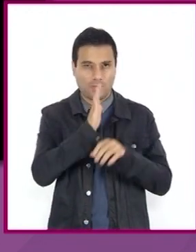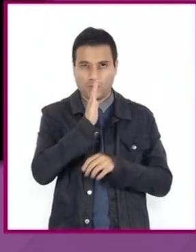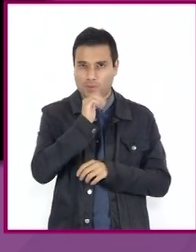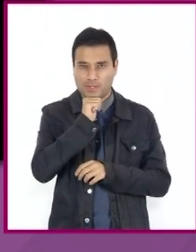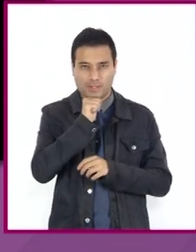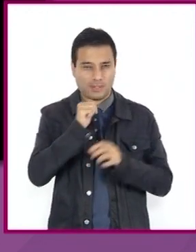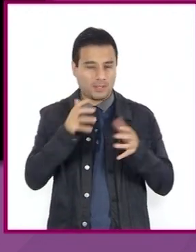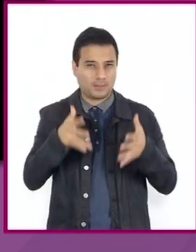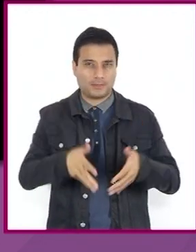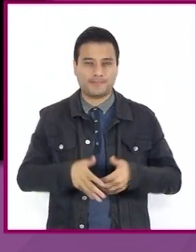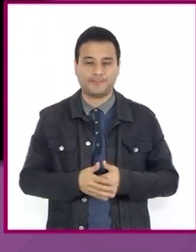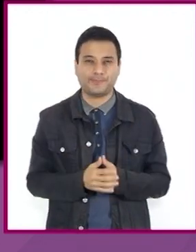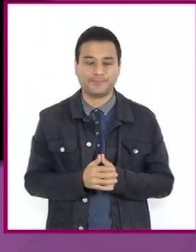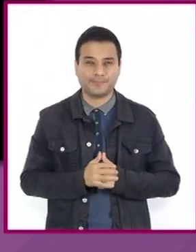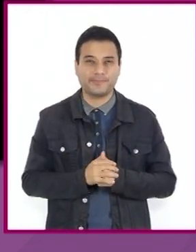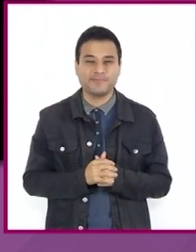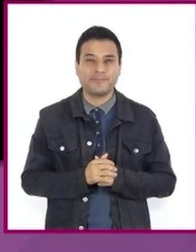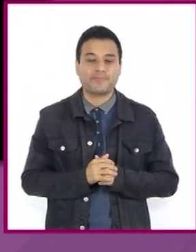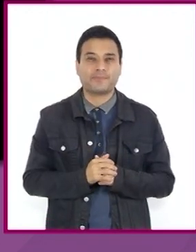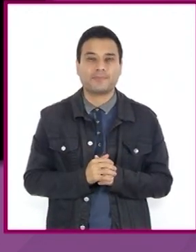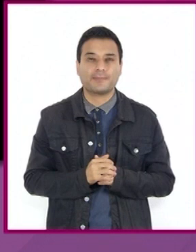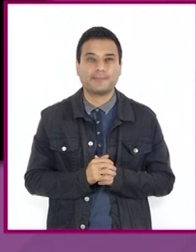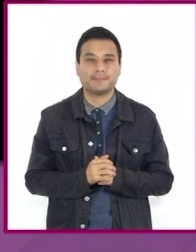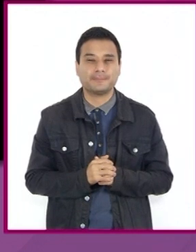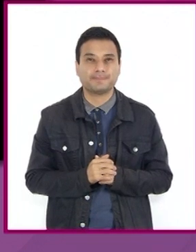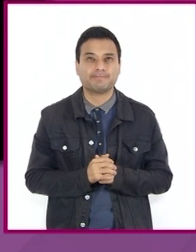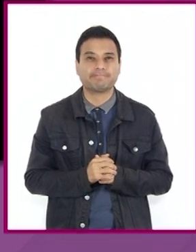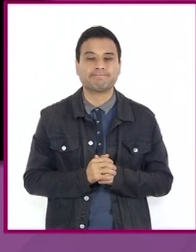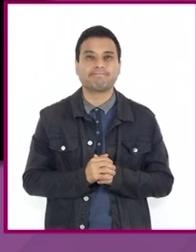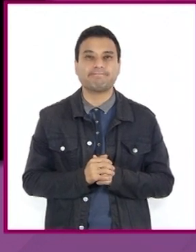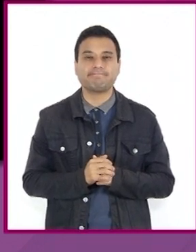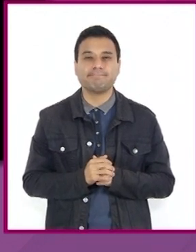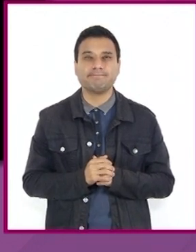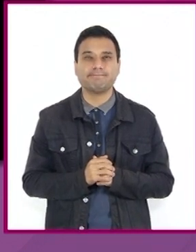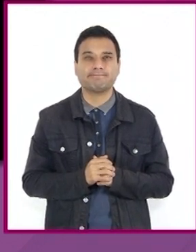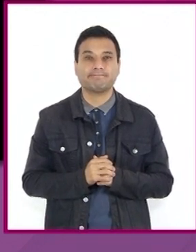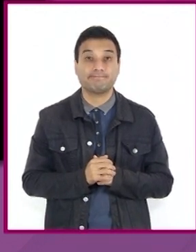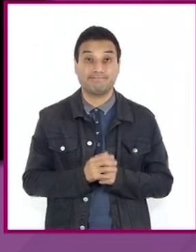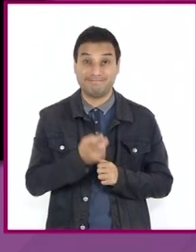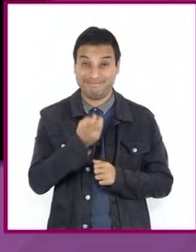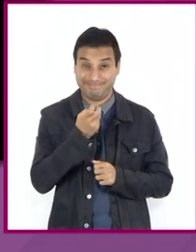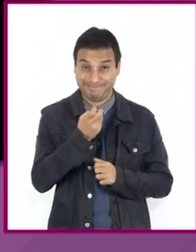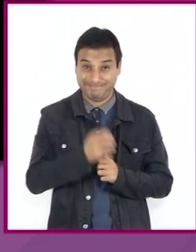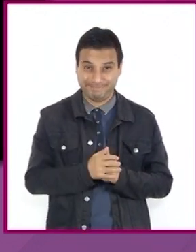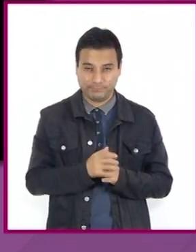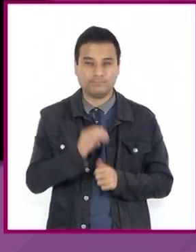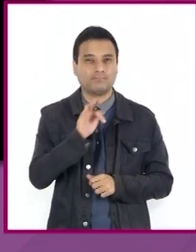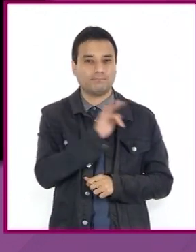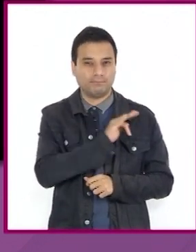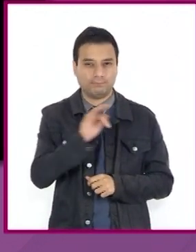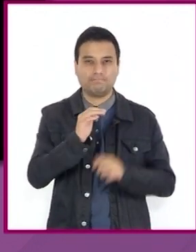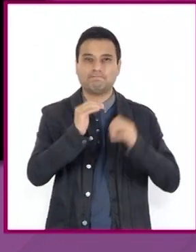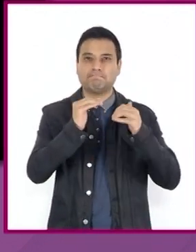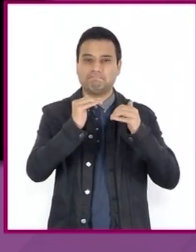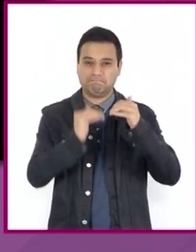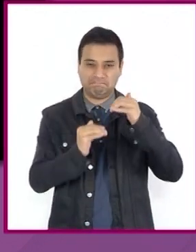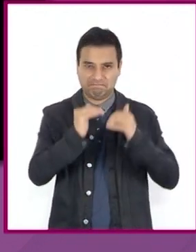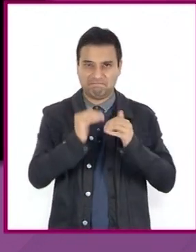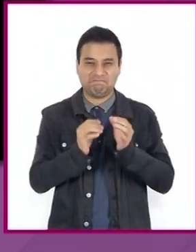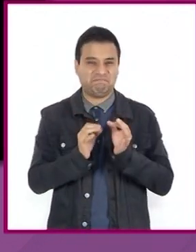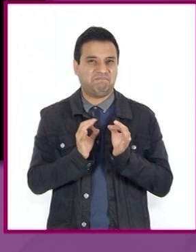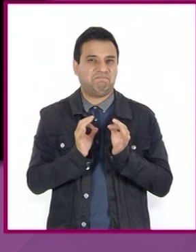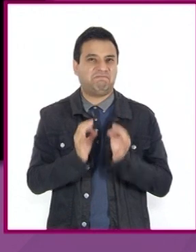mover. Entonces, de esta manera podemos balancear una ecuación química y que cumpla con